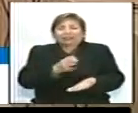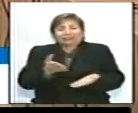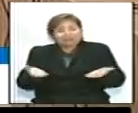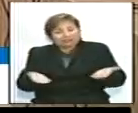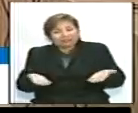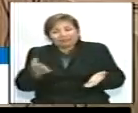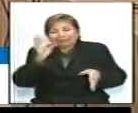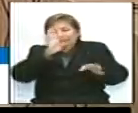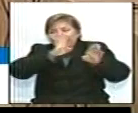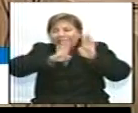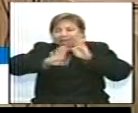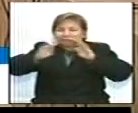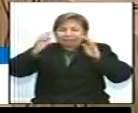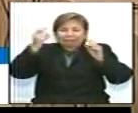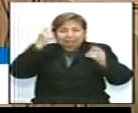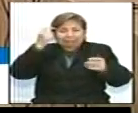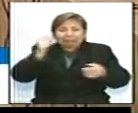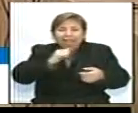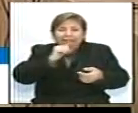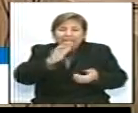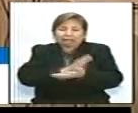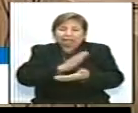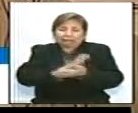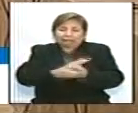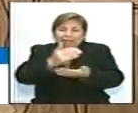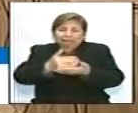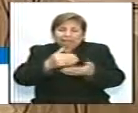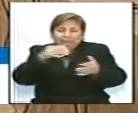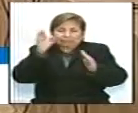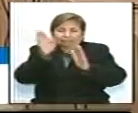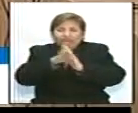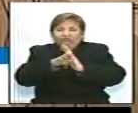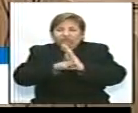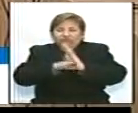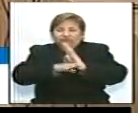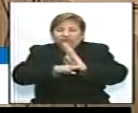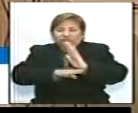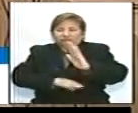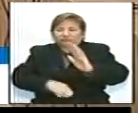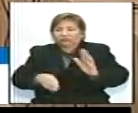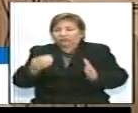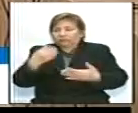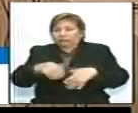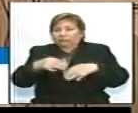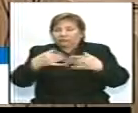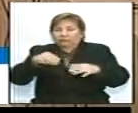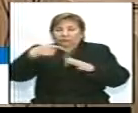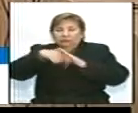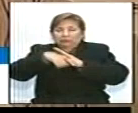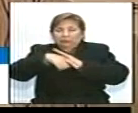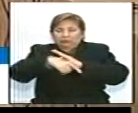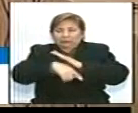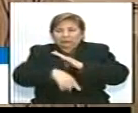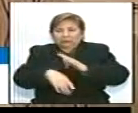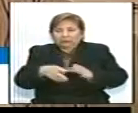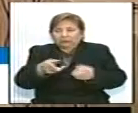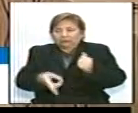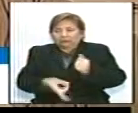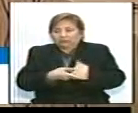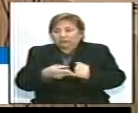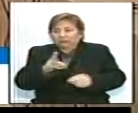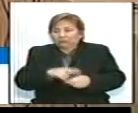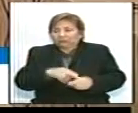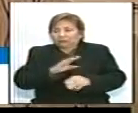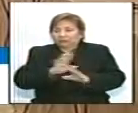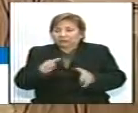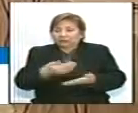preocupa que por una falta de gestión empeore la situación ya de por sí grave, severa, de la inseguridad